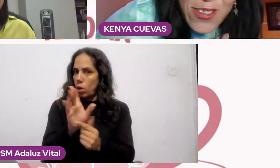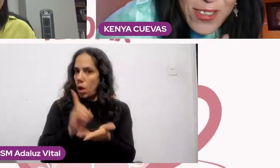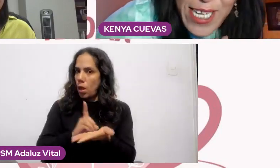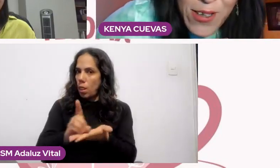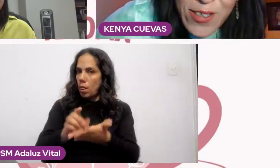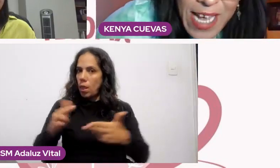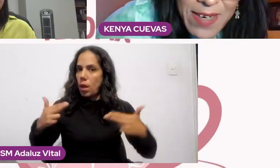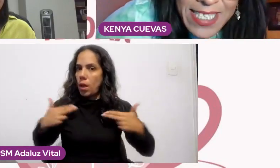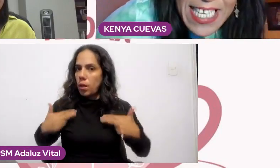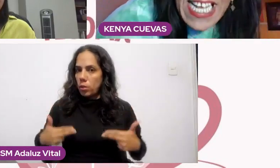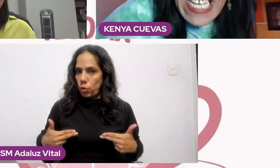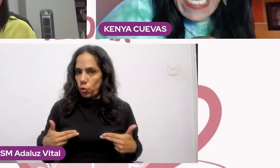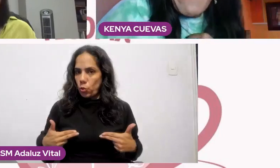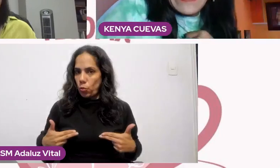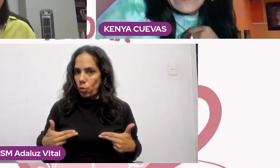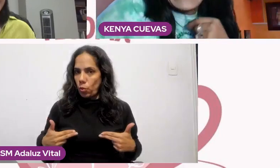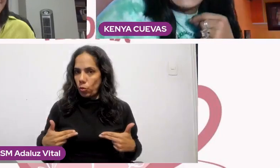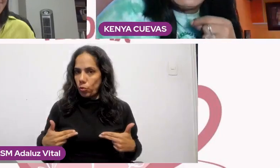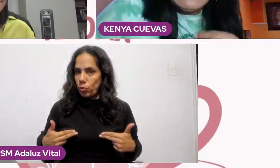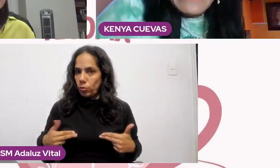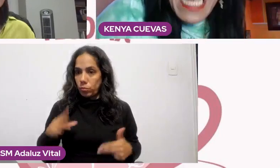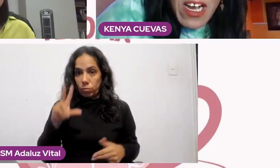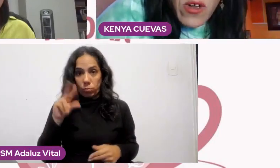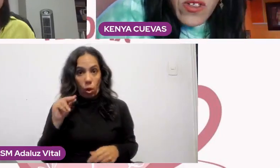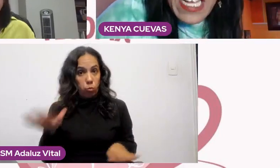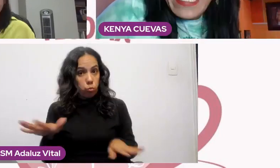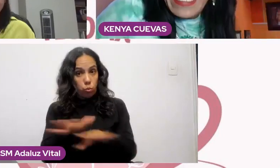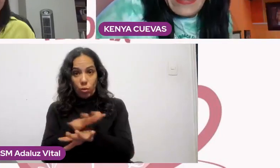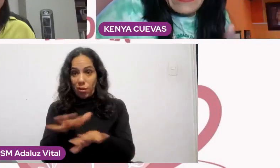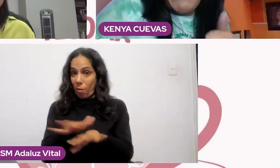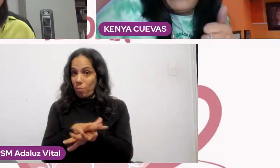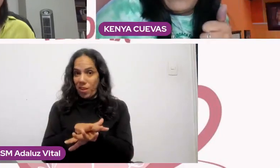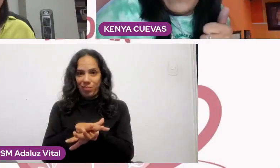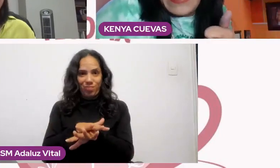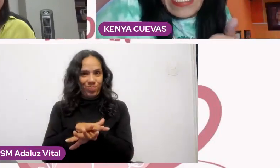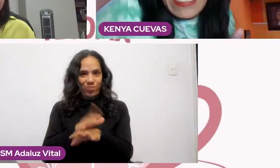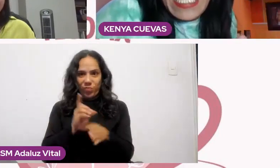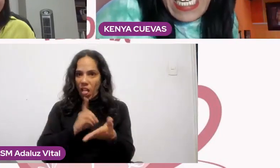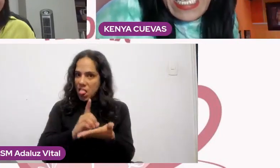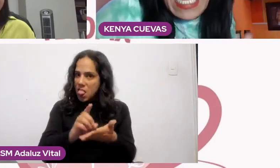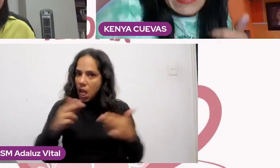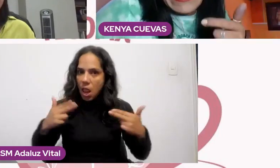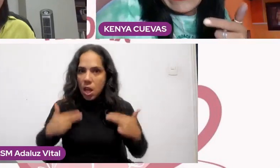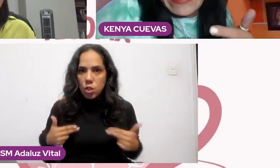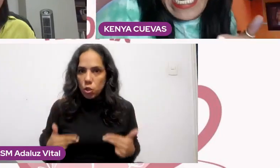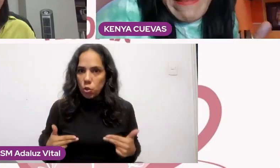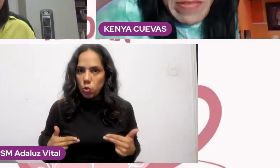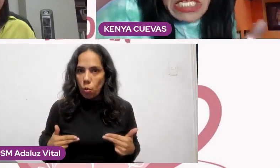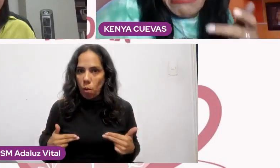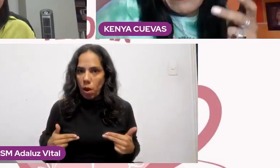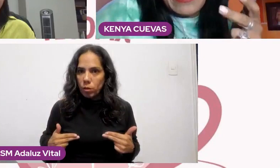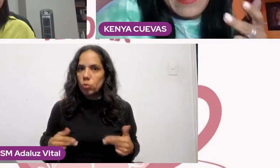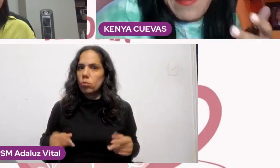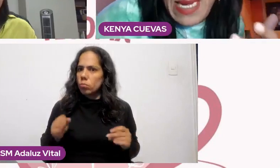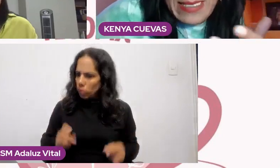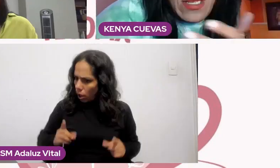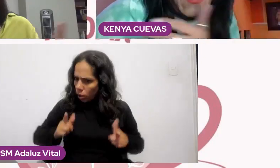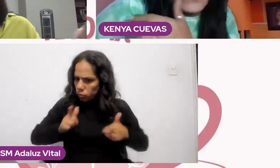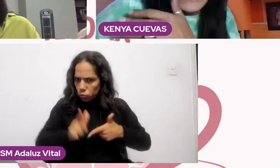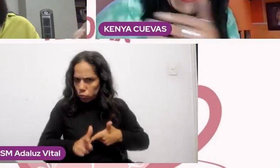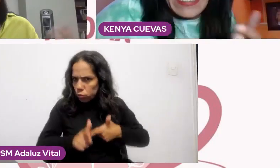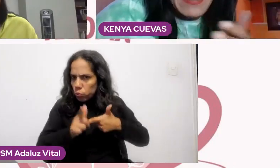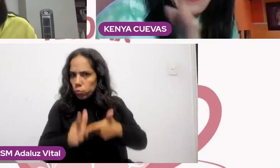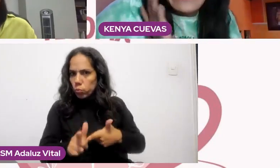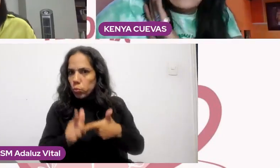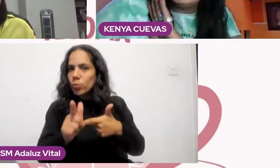humanos no son negociables. Y para garantizarlos, que tengan que modificar estrategias, reglamentos, reglas de operación,